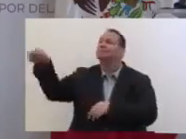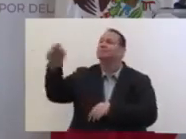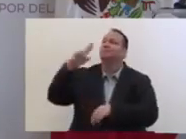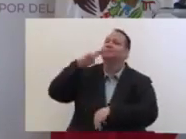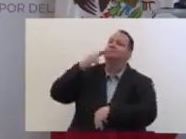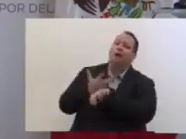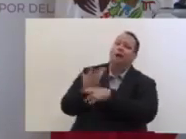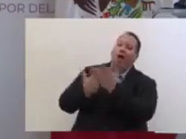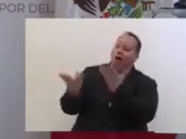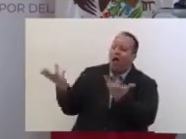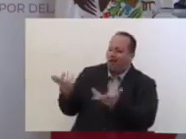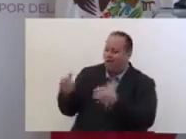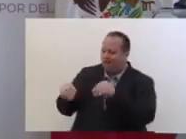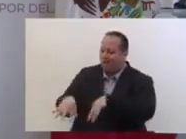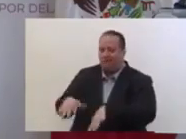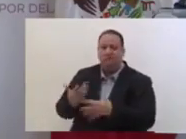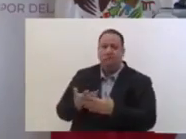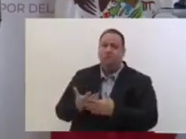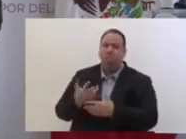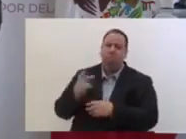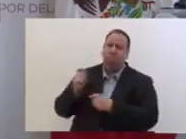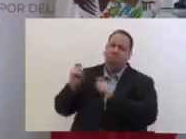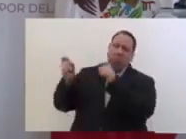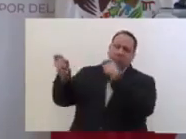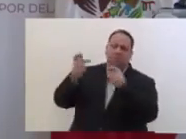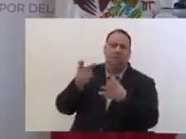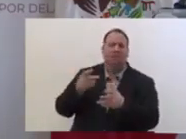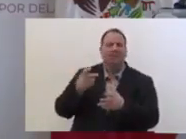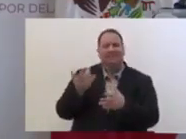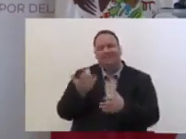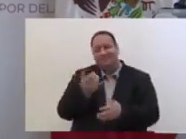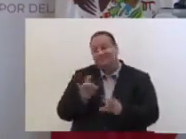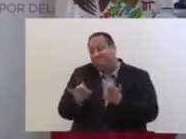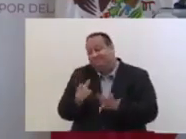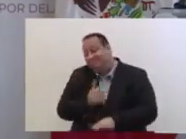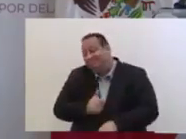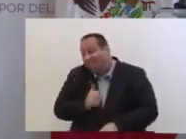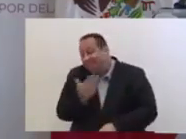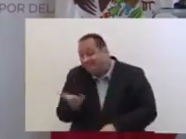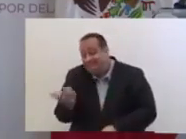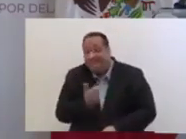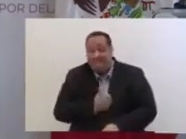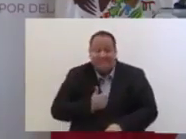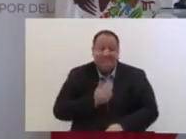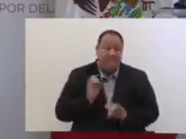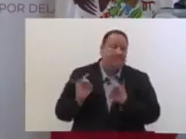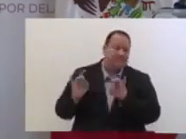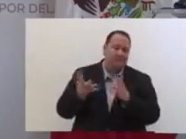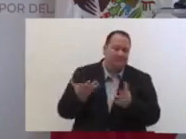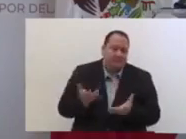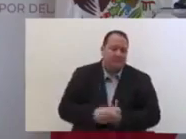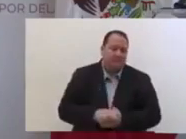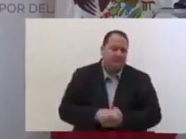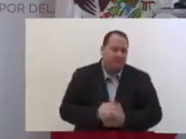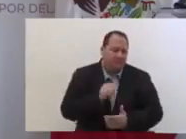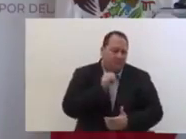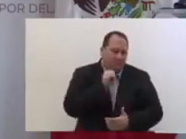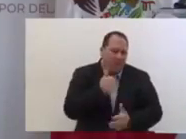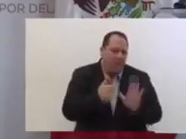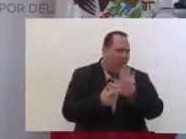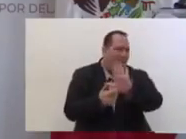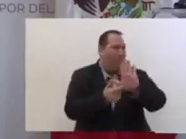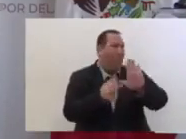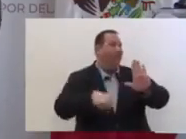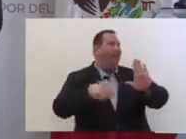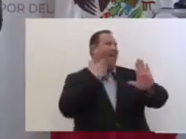pudieran haber participado en este tipo de lamentables eventos, lamentables situaciones que no dan un buen